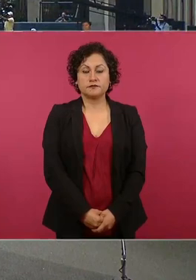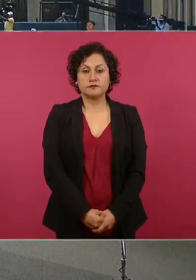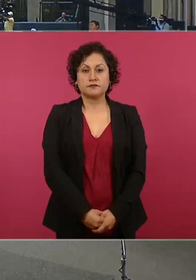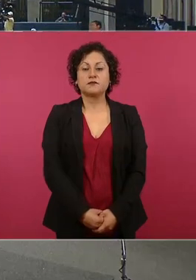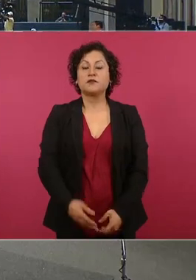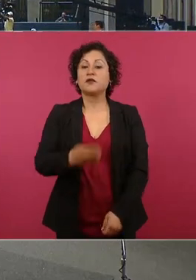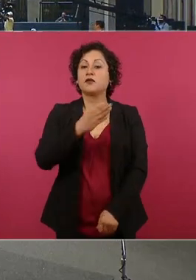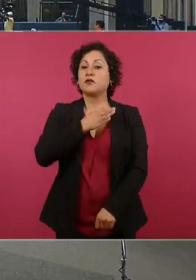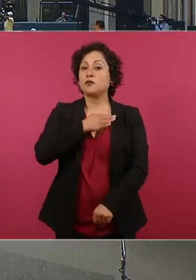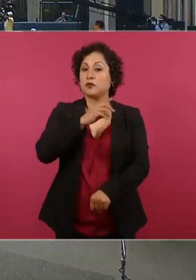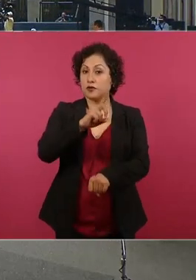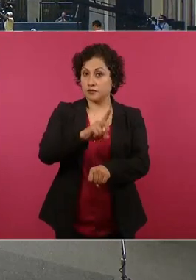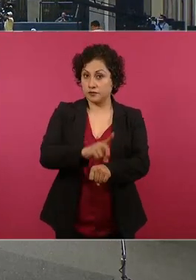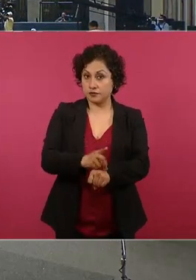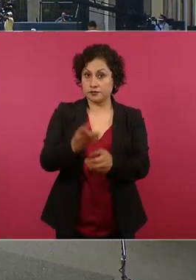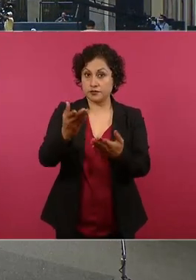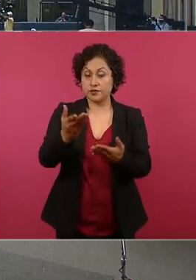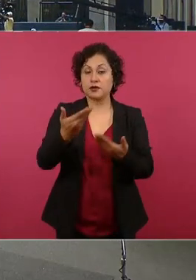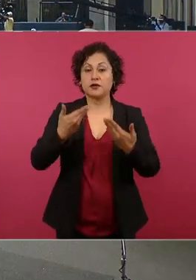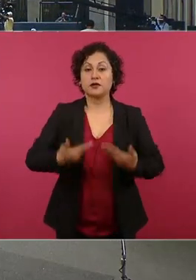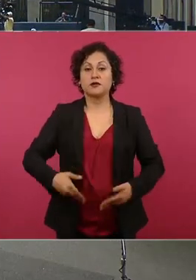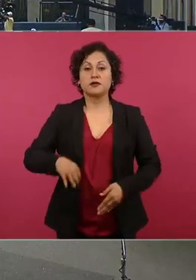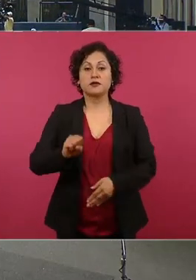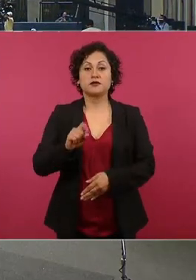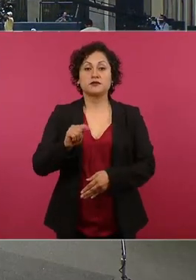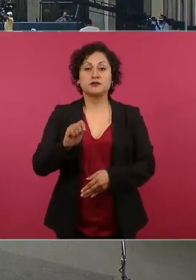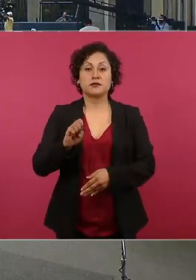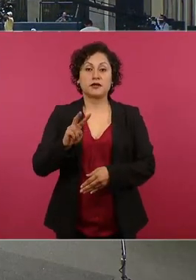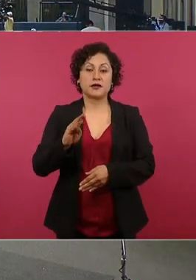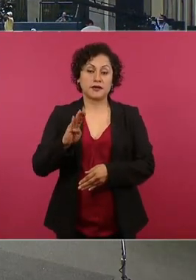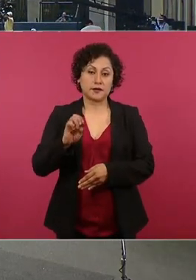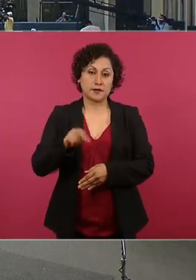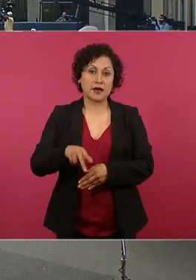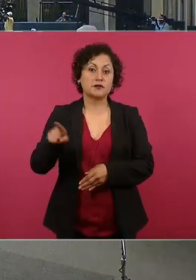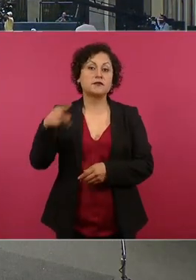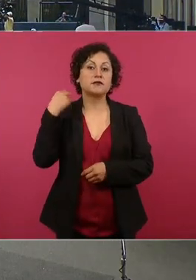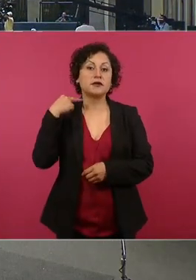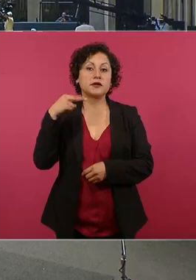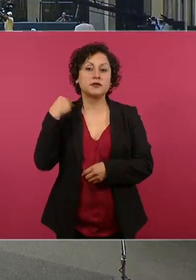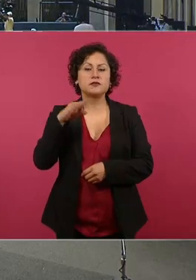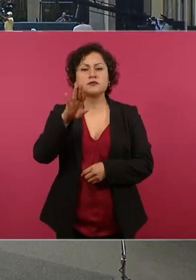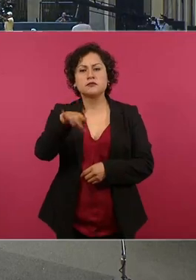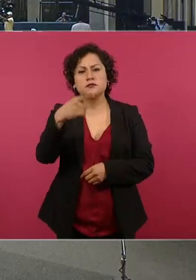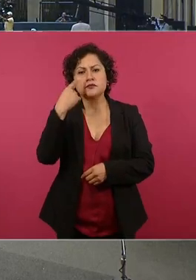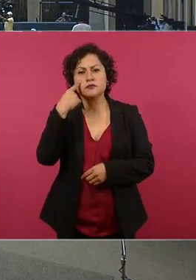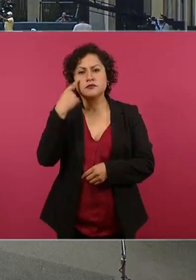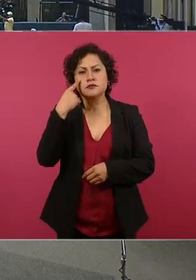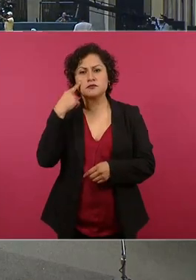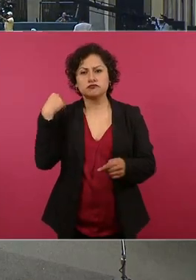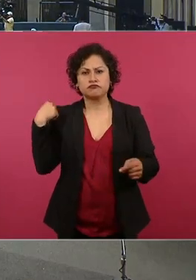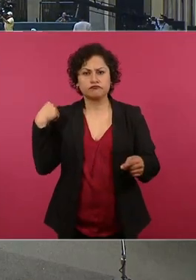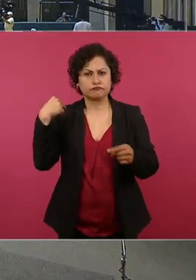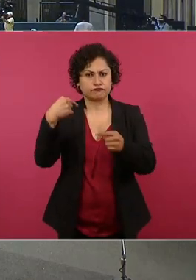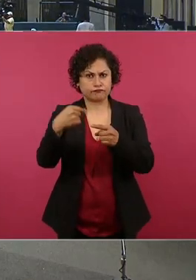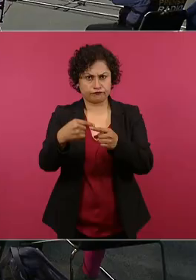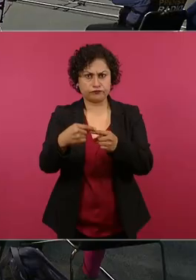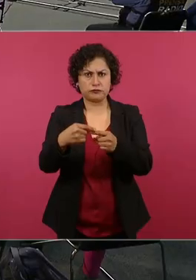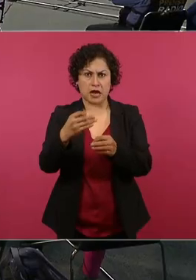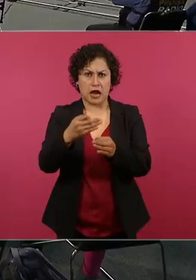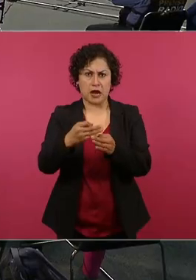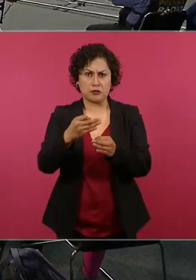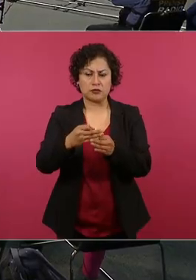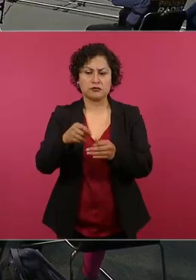Buen día, presidente. Esteban Durán, Vanguardia, Veracruz. Presidente, durante este tiempo que se están con las